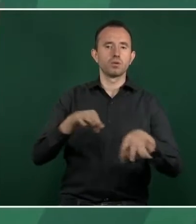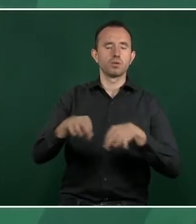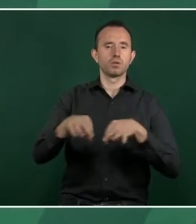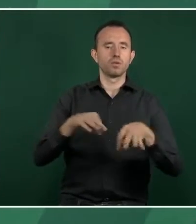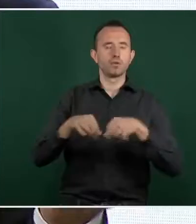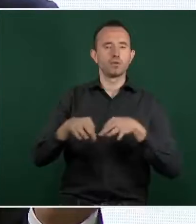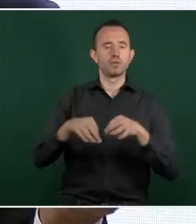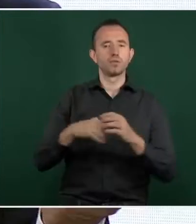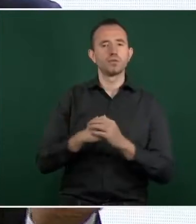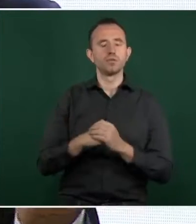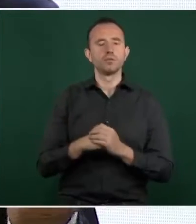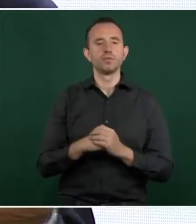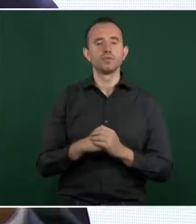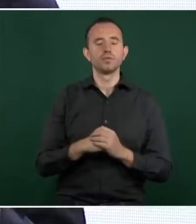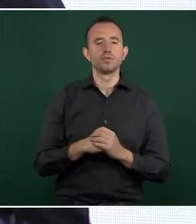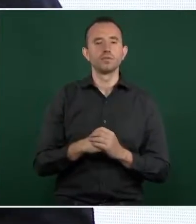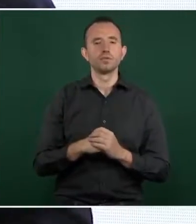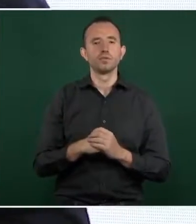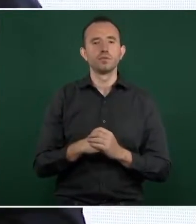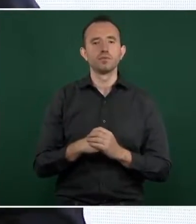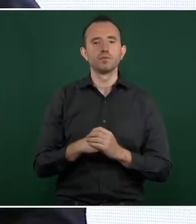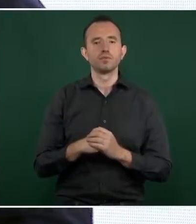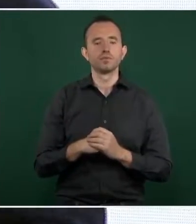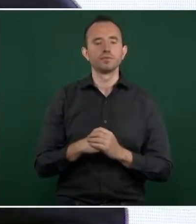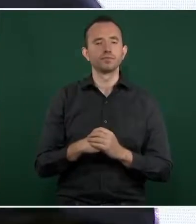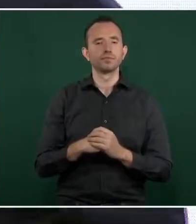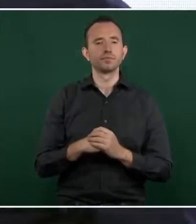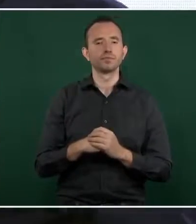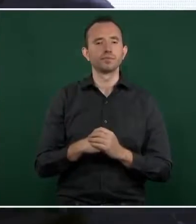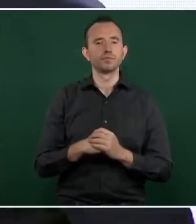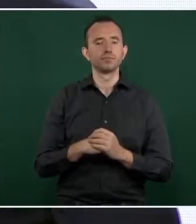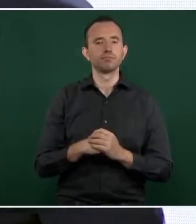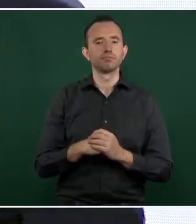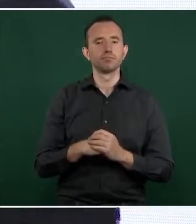y que pues sientan